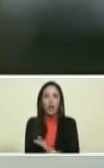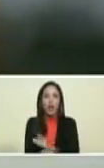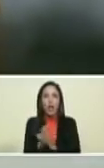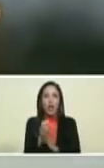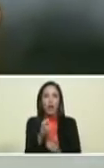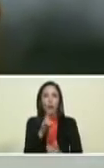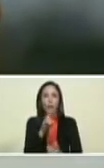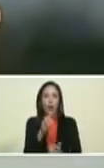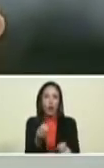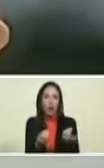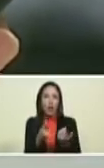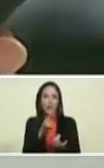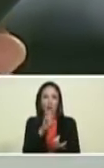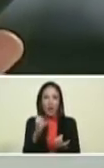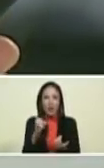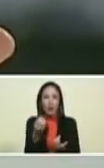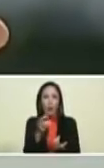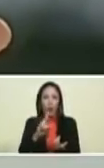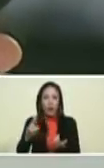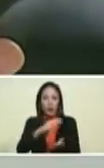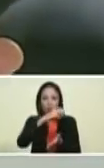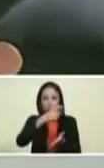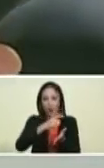lector del carnet de la patria.